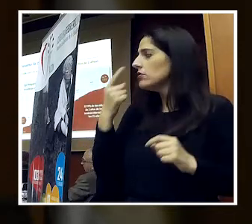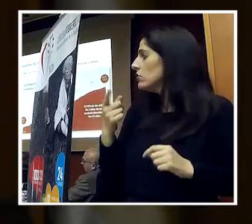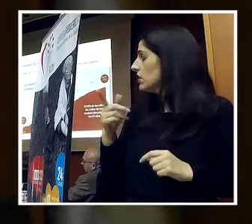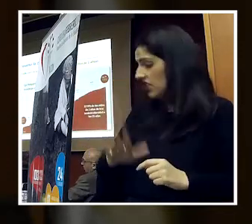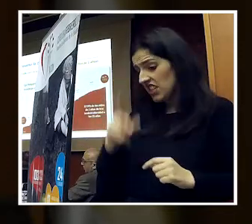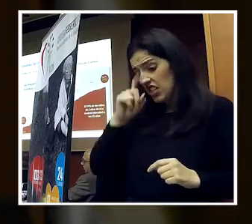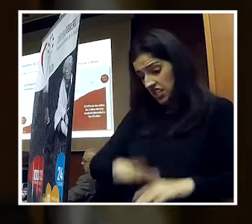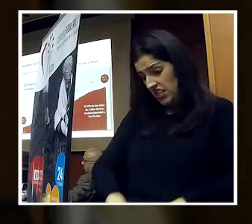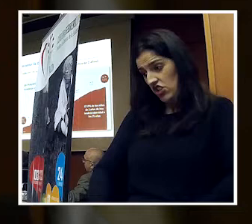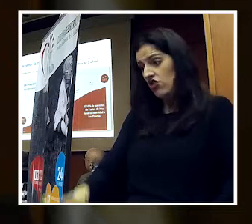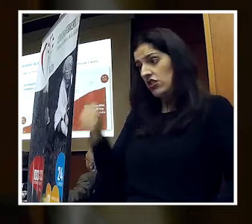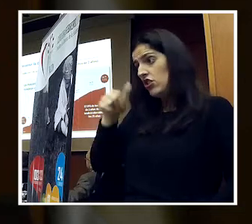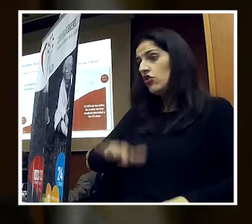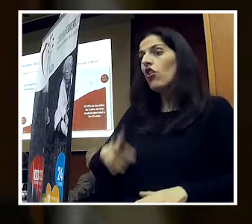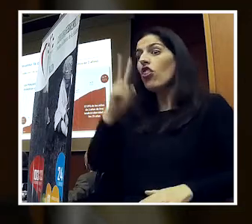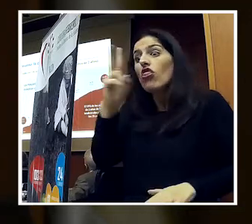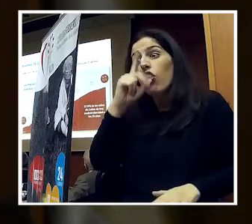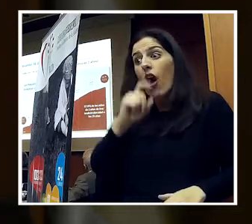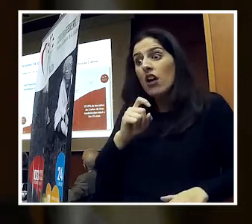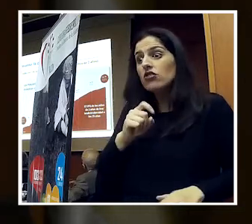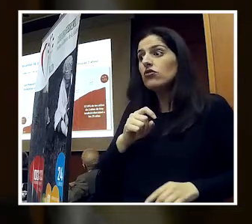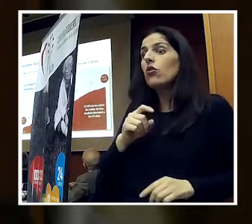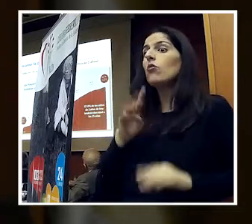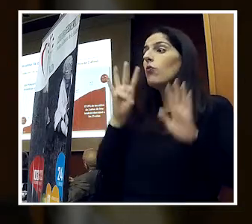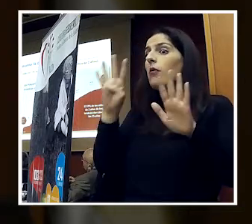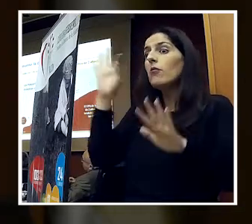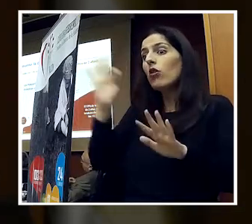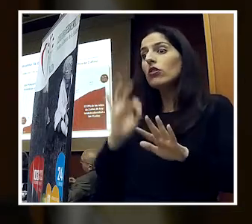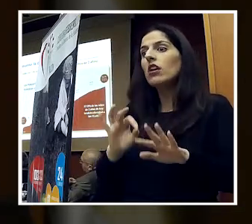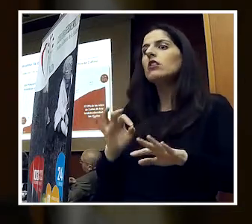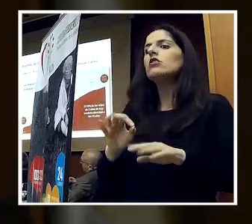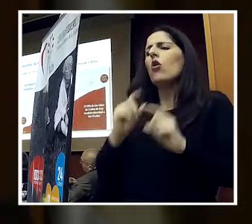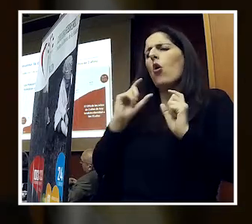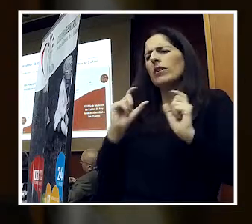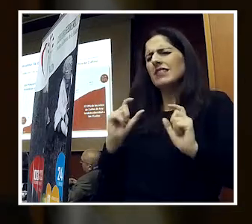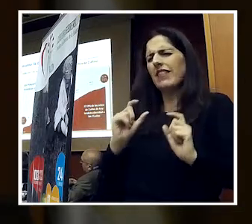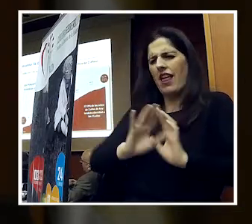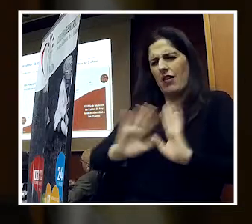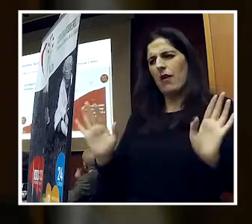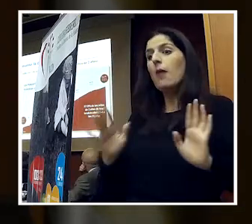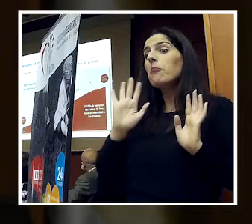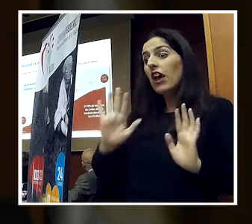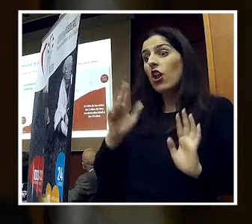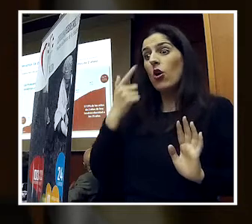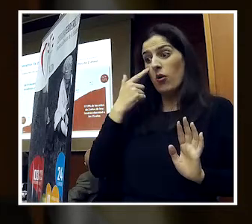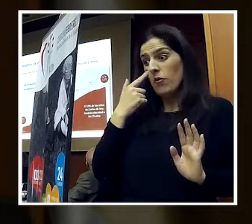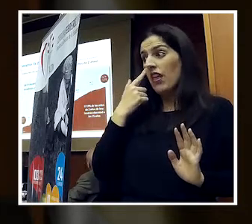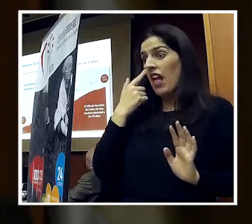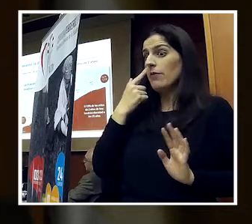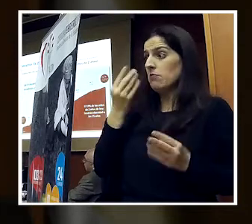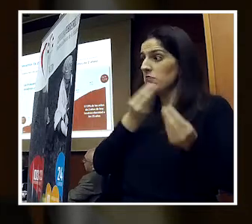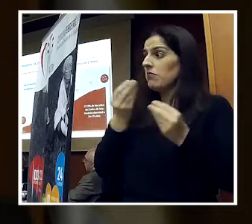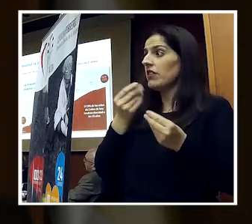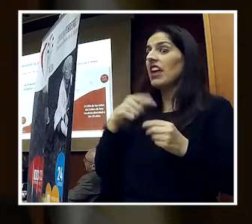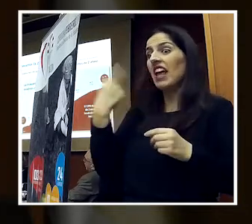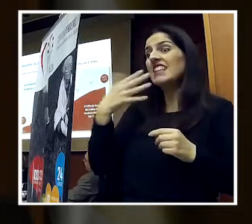Niños de 2 años de edad, solo un 9% tienen obesidad hoy día, pero es que la estimación es que cuando